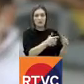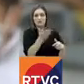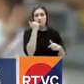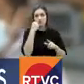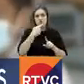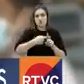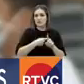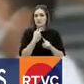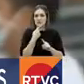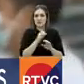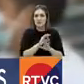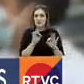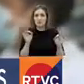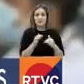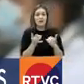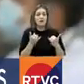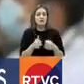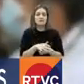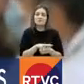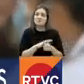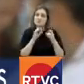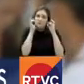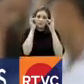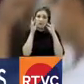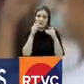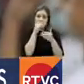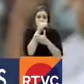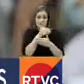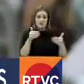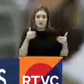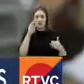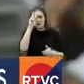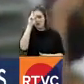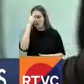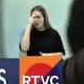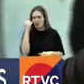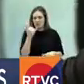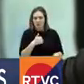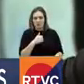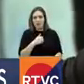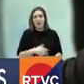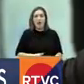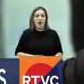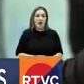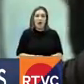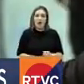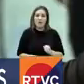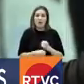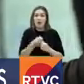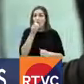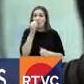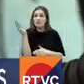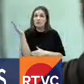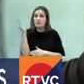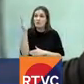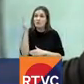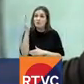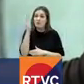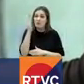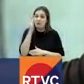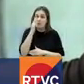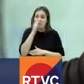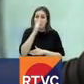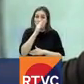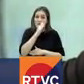mes. La situación es tan crítica que varios niños se han desmayado del hambre. Vienen sin comer, duran hasta las tardes, 5